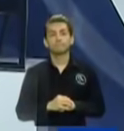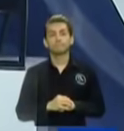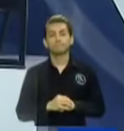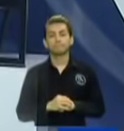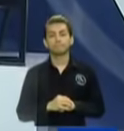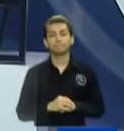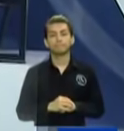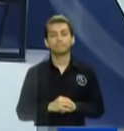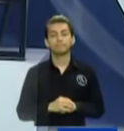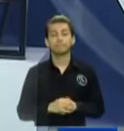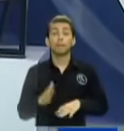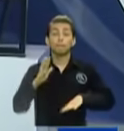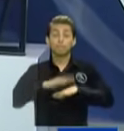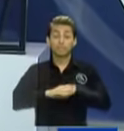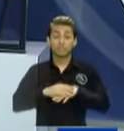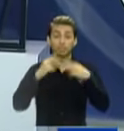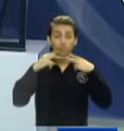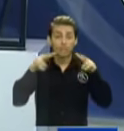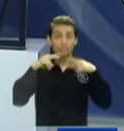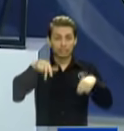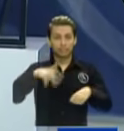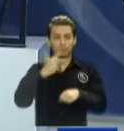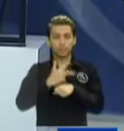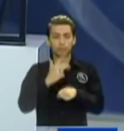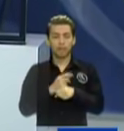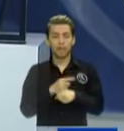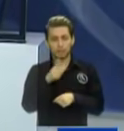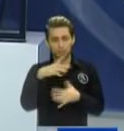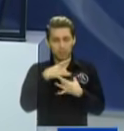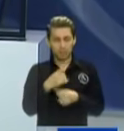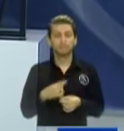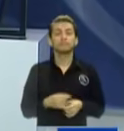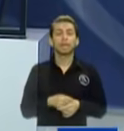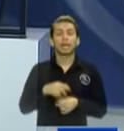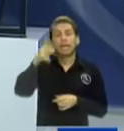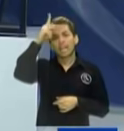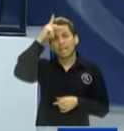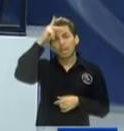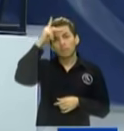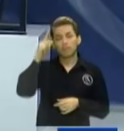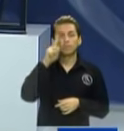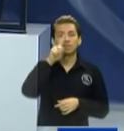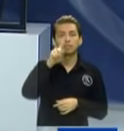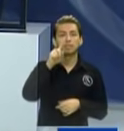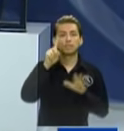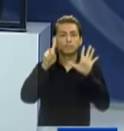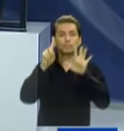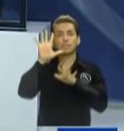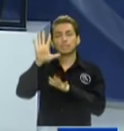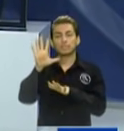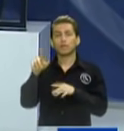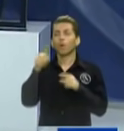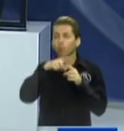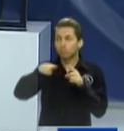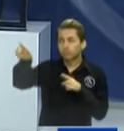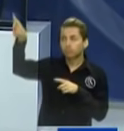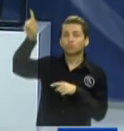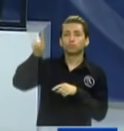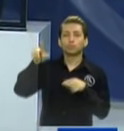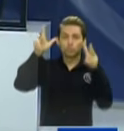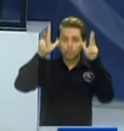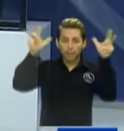Más noticias nacionales de interés sobre el kilómetro 165 de la ruta al Pacífico en jurisdicción de Suchitepéquez. Una mujer